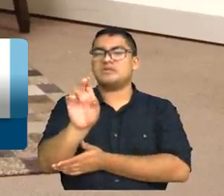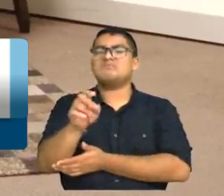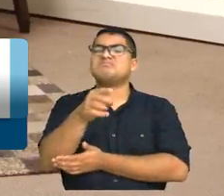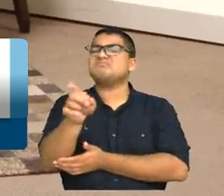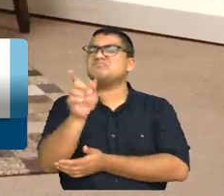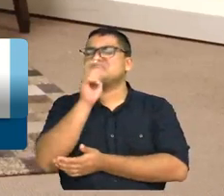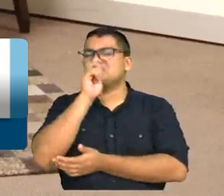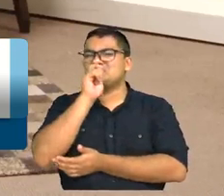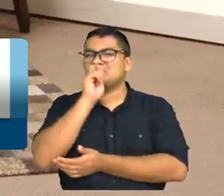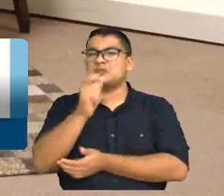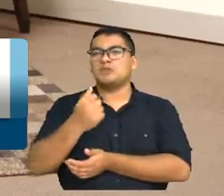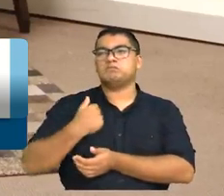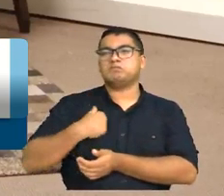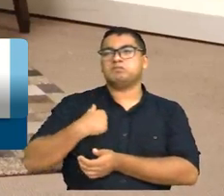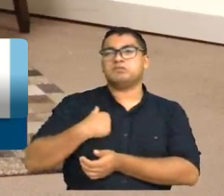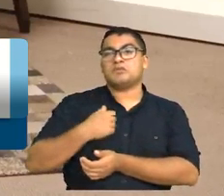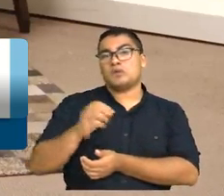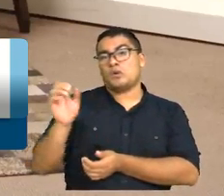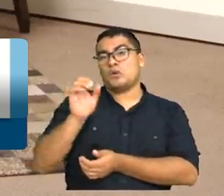¿Para diarrea